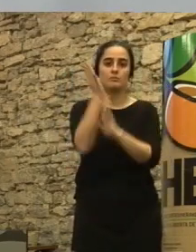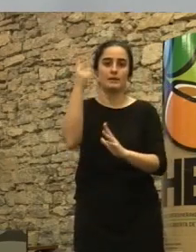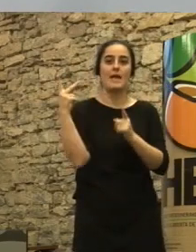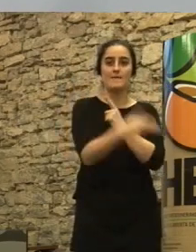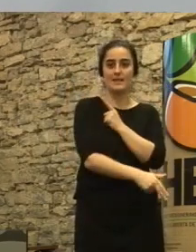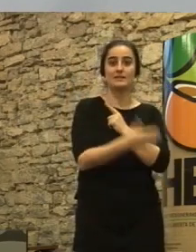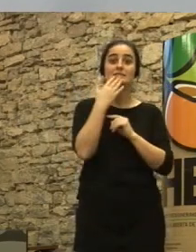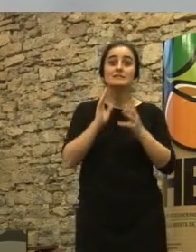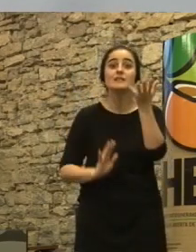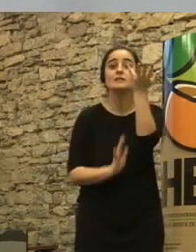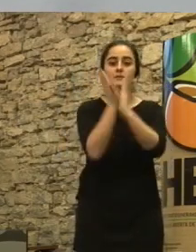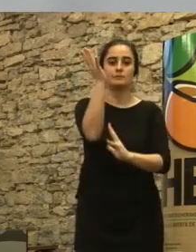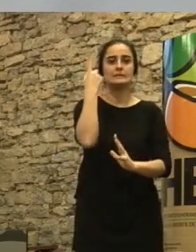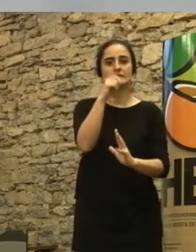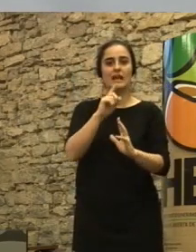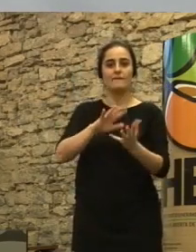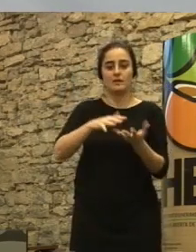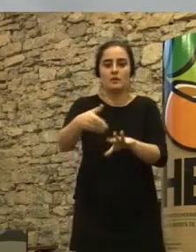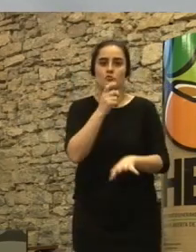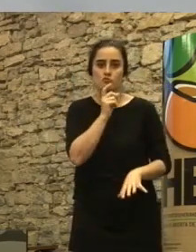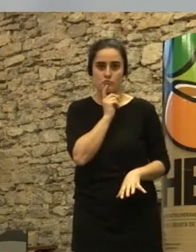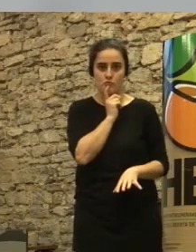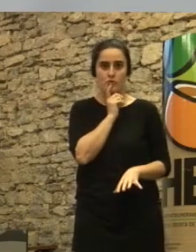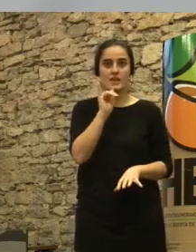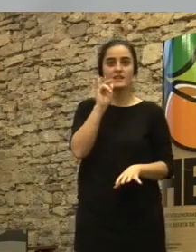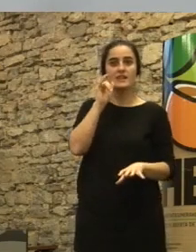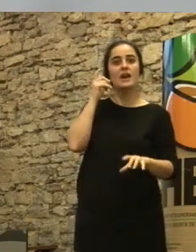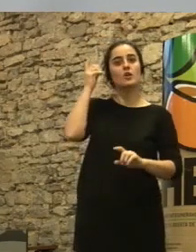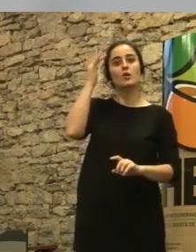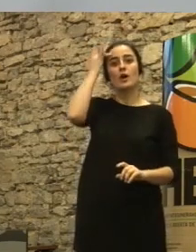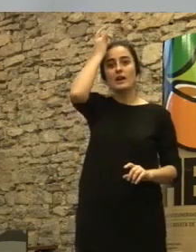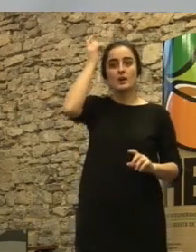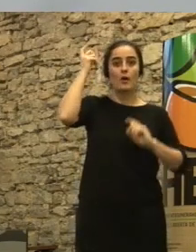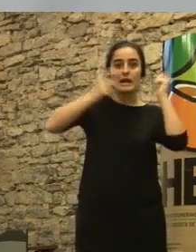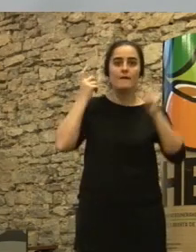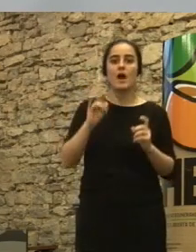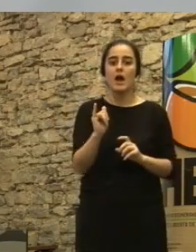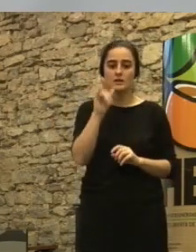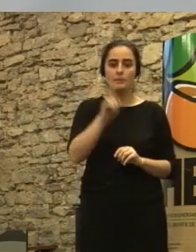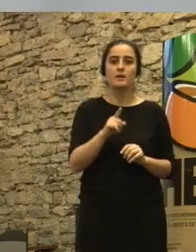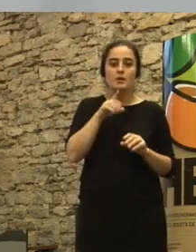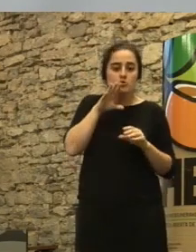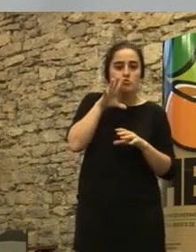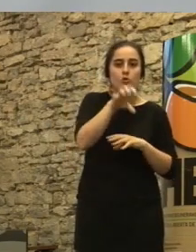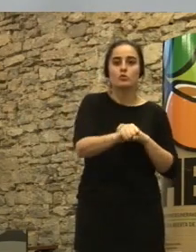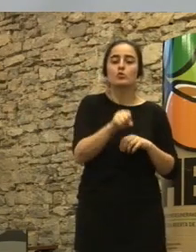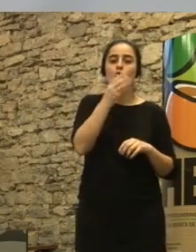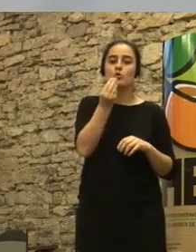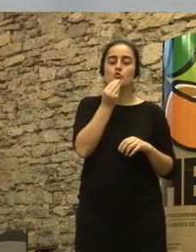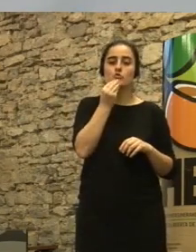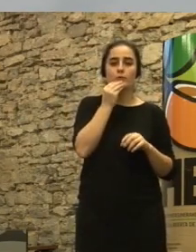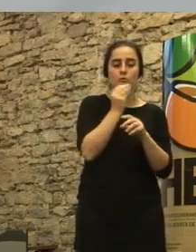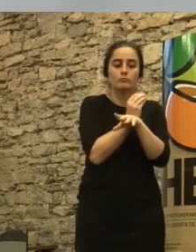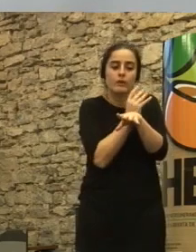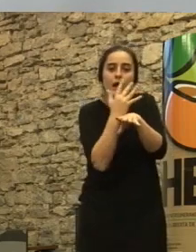sucede, saben cómo intervenir. Y tienen cabras que comen el arbusto que precisamente distribuye el fuego de una forma más